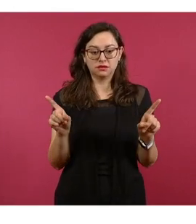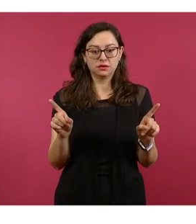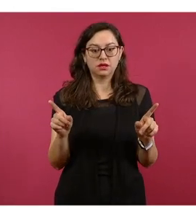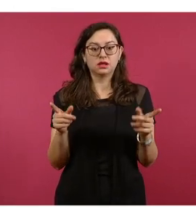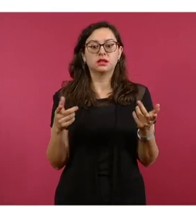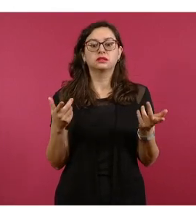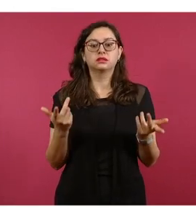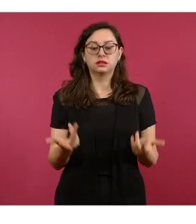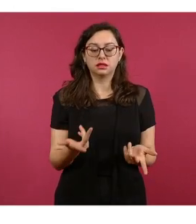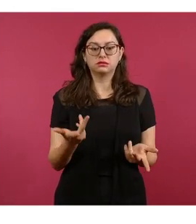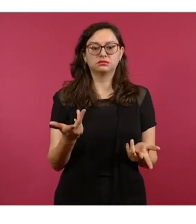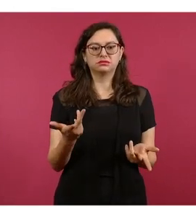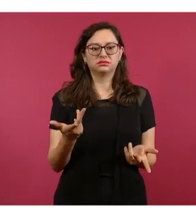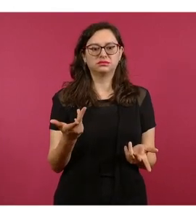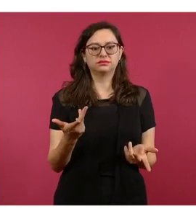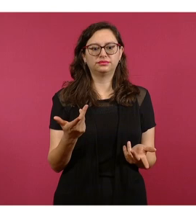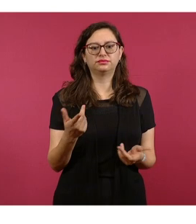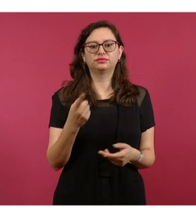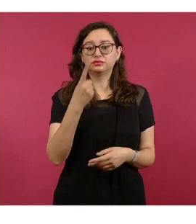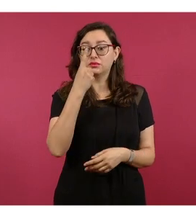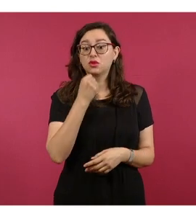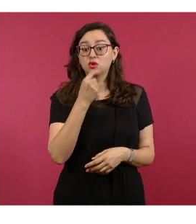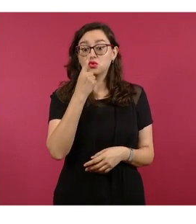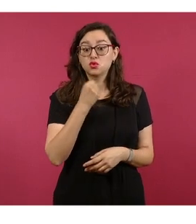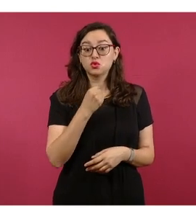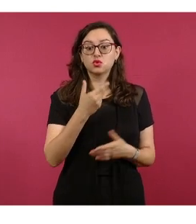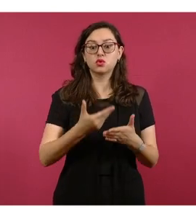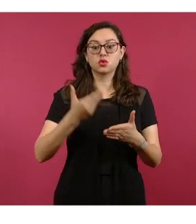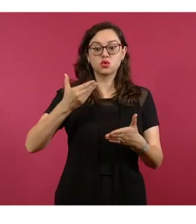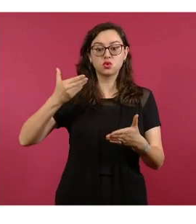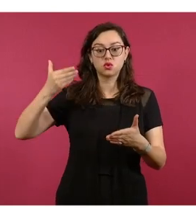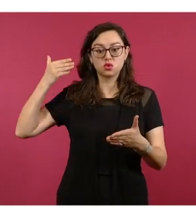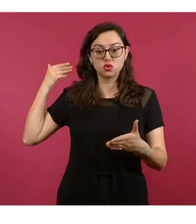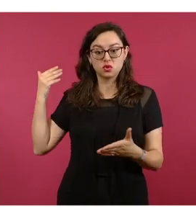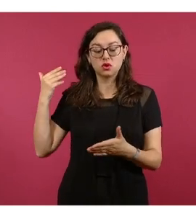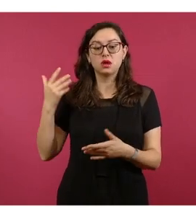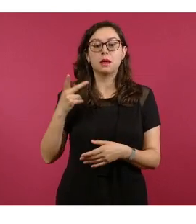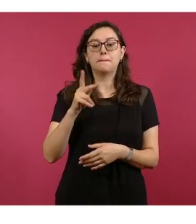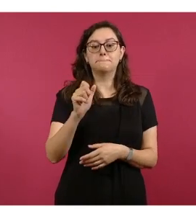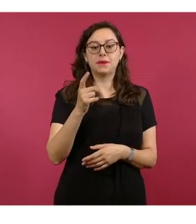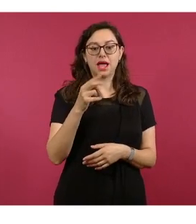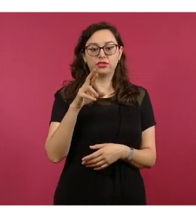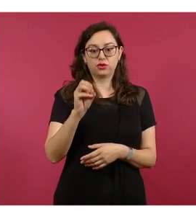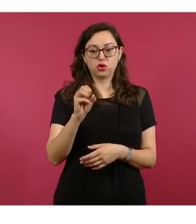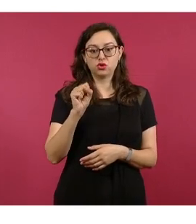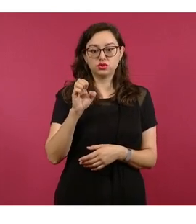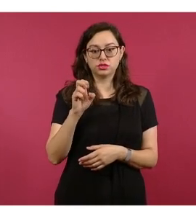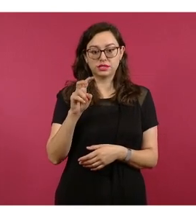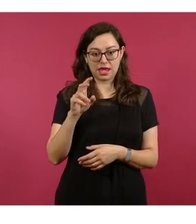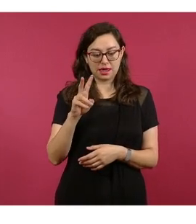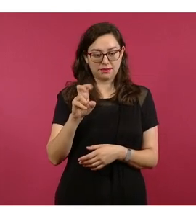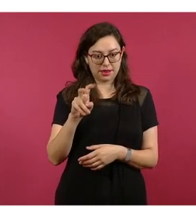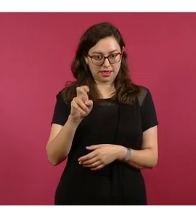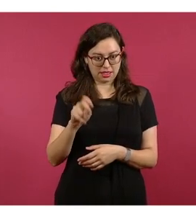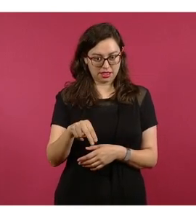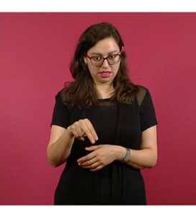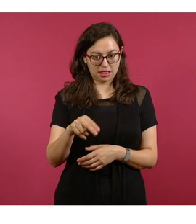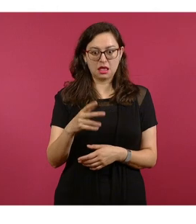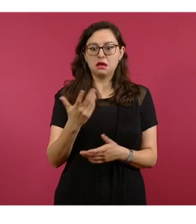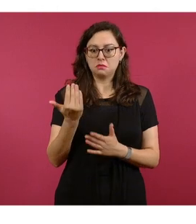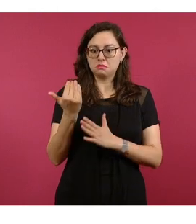ya únicamente en este tipo de combustible, como habíamos visto en semanas anteriores, estaban un poquito elevados, pero hemos platicado con ellos, van